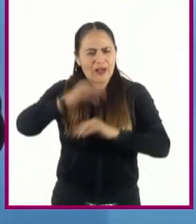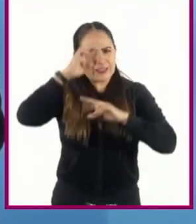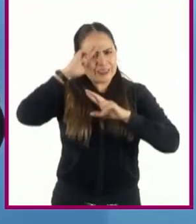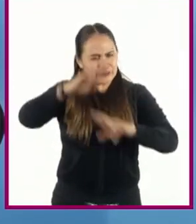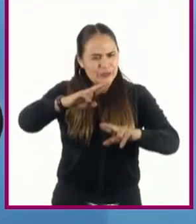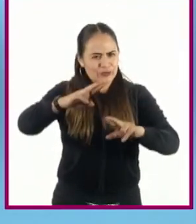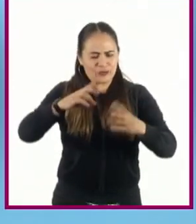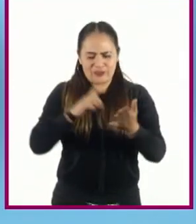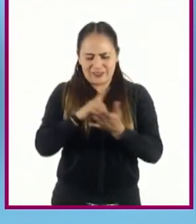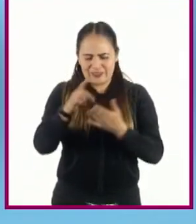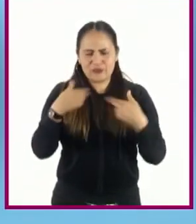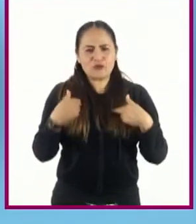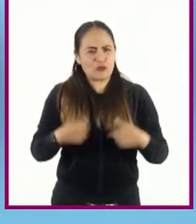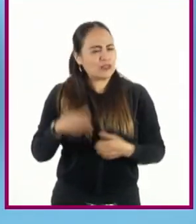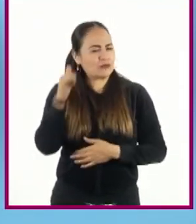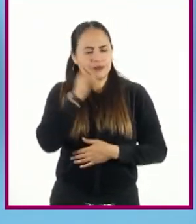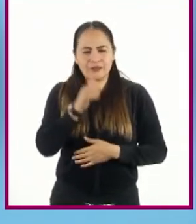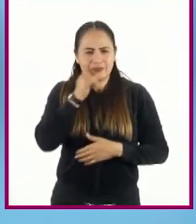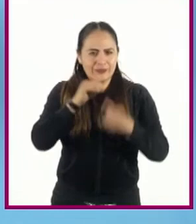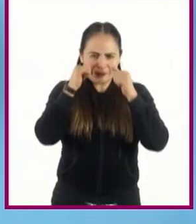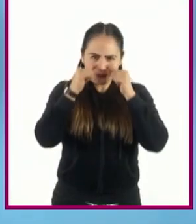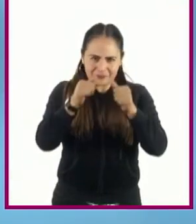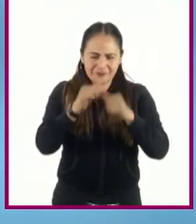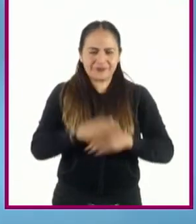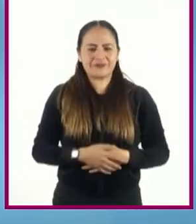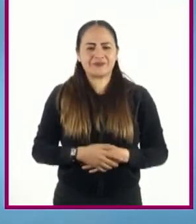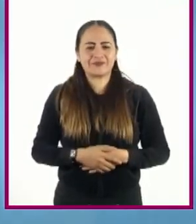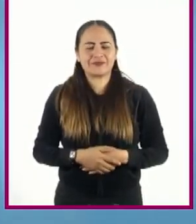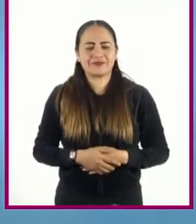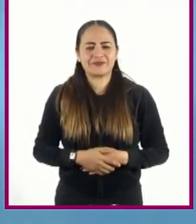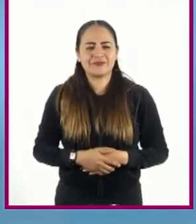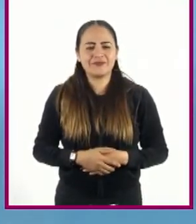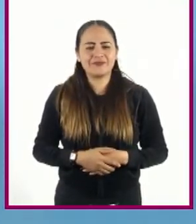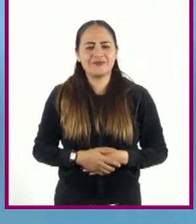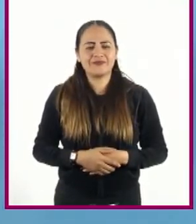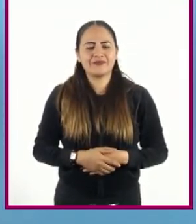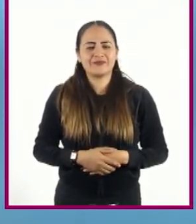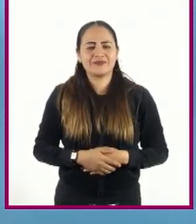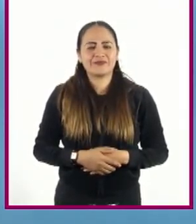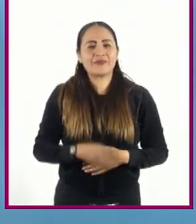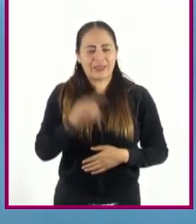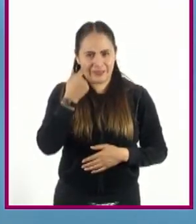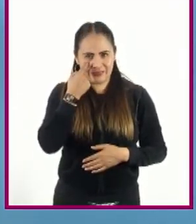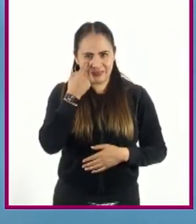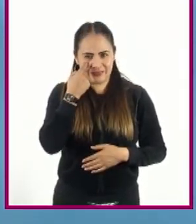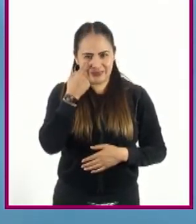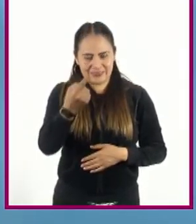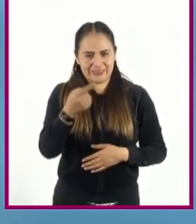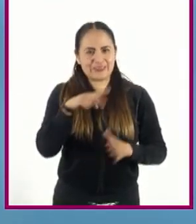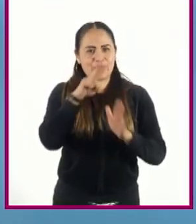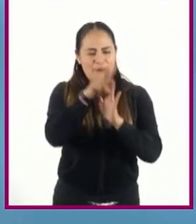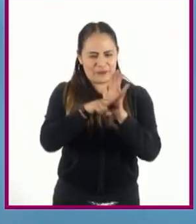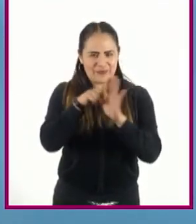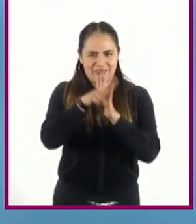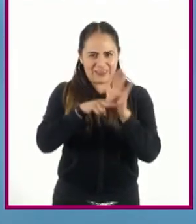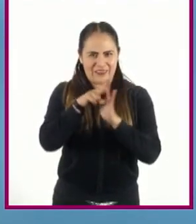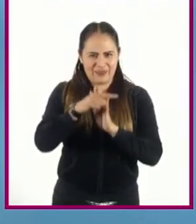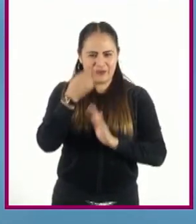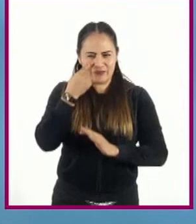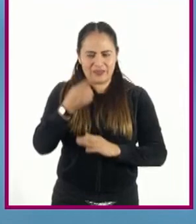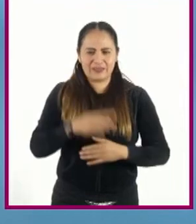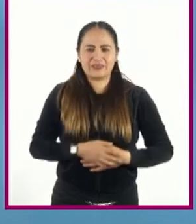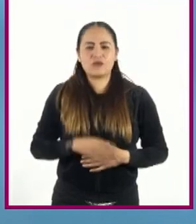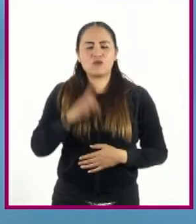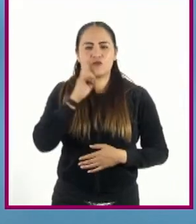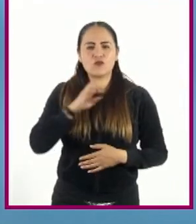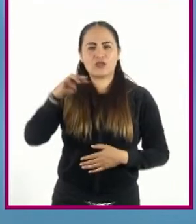derechos humanos. Para apoyar lo que decimos, observen y escuchen con atención el siguiente video, donde la